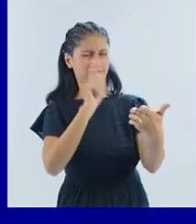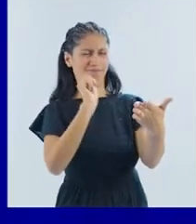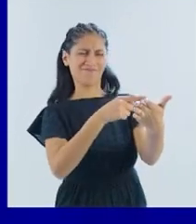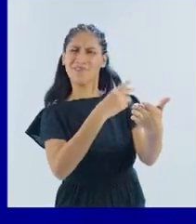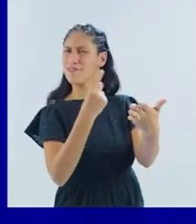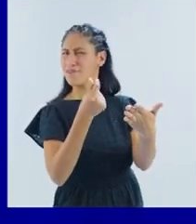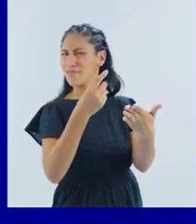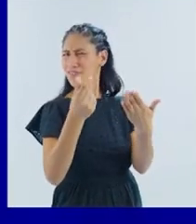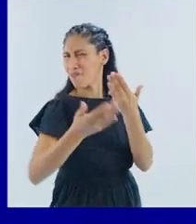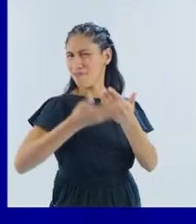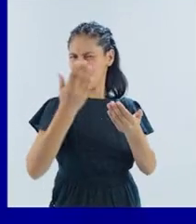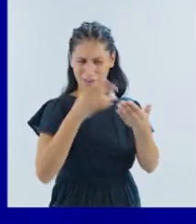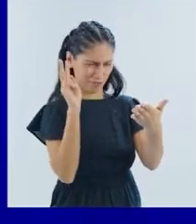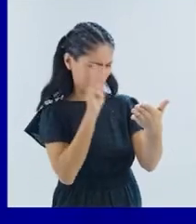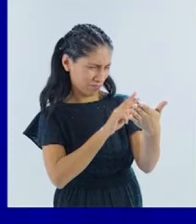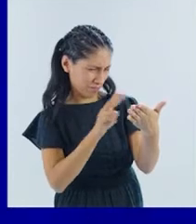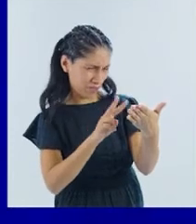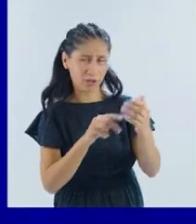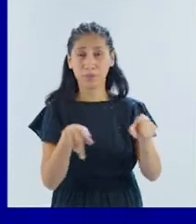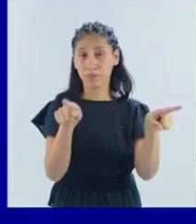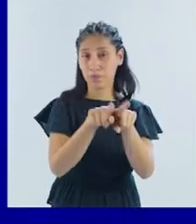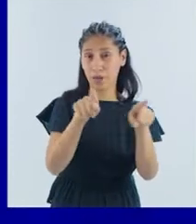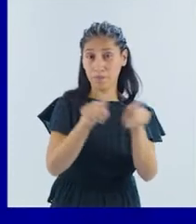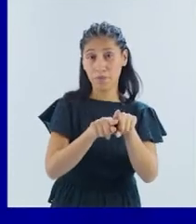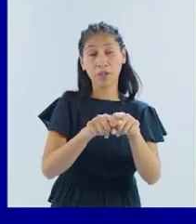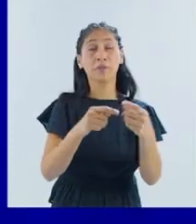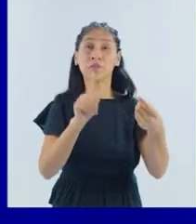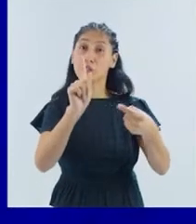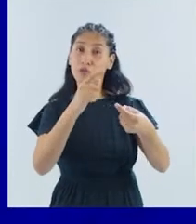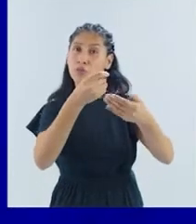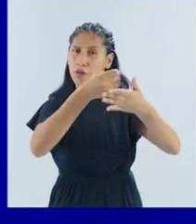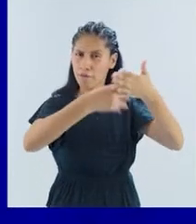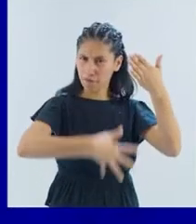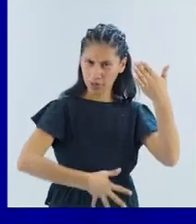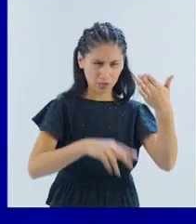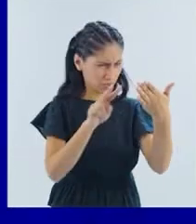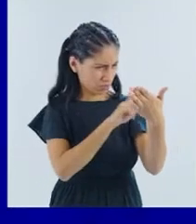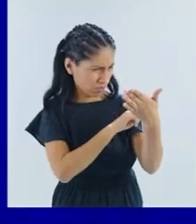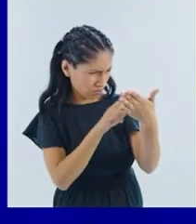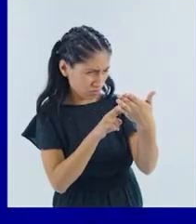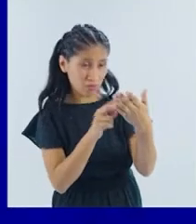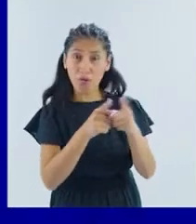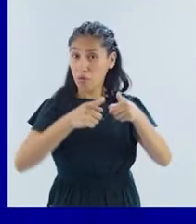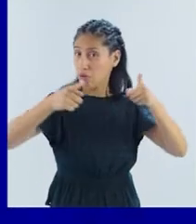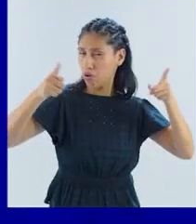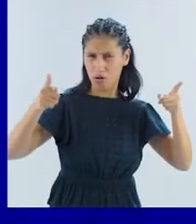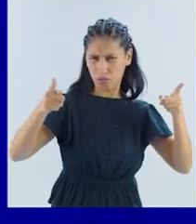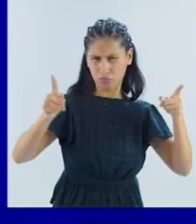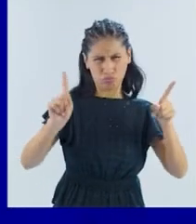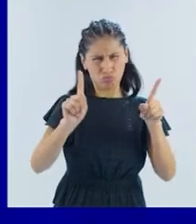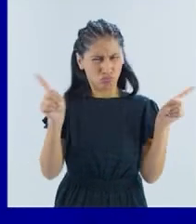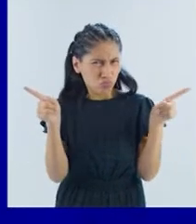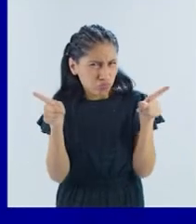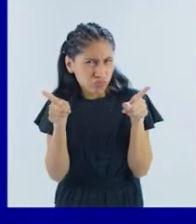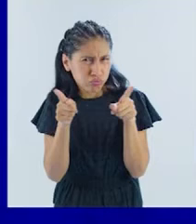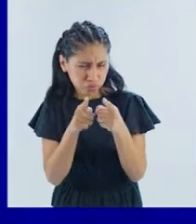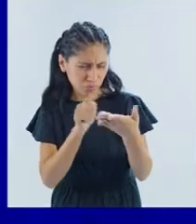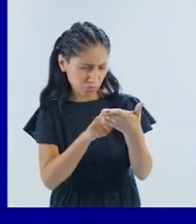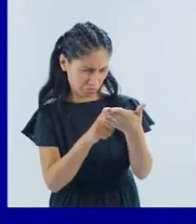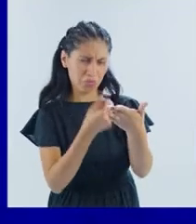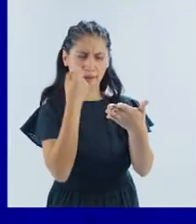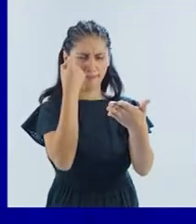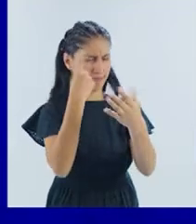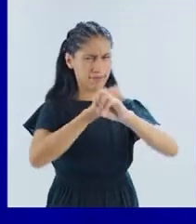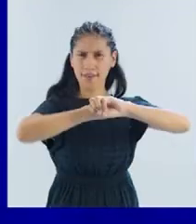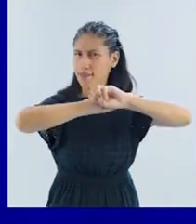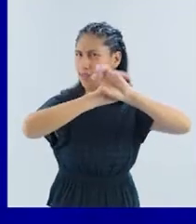identificar fácilmente por lo siguiente. Se trata de una frase u oración contundente pero breve. Se expresa de forma